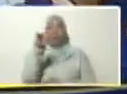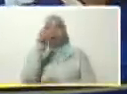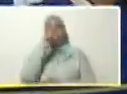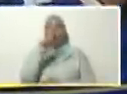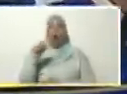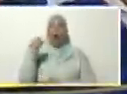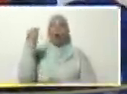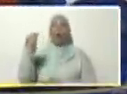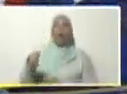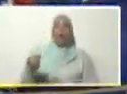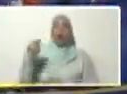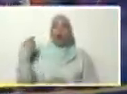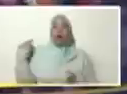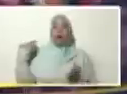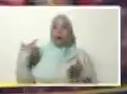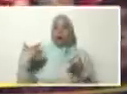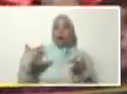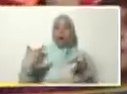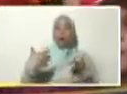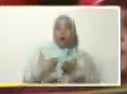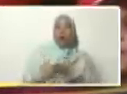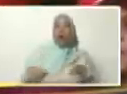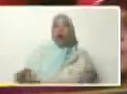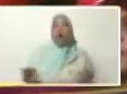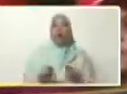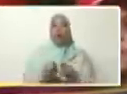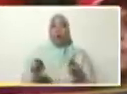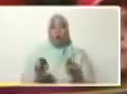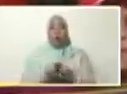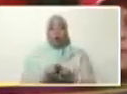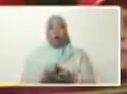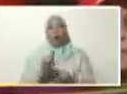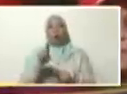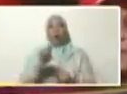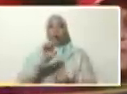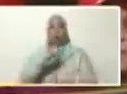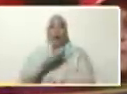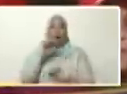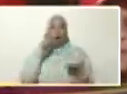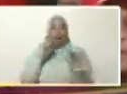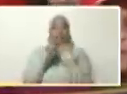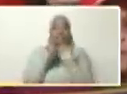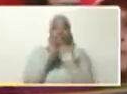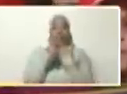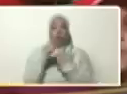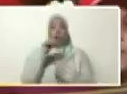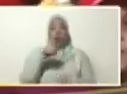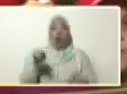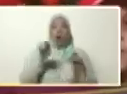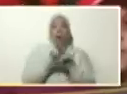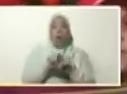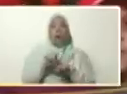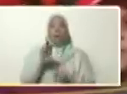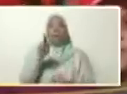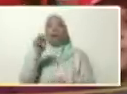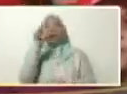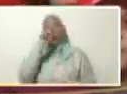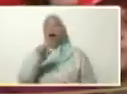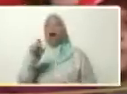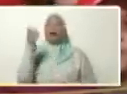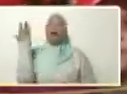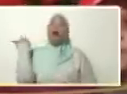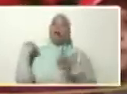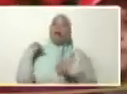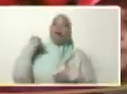después seguimos en la misma, con la misma lucha en contra del enemigo, que si bien hace 20 años la oligarquía